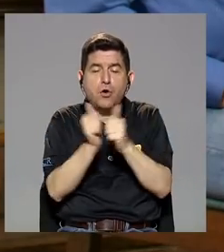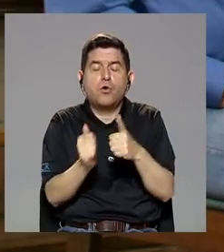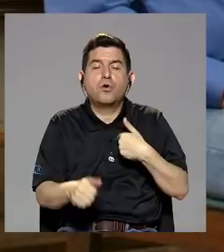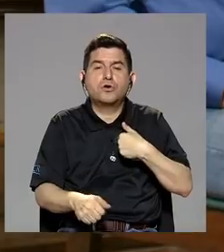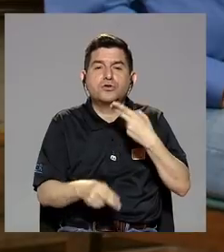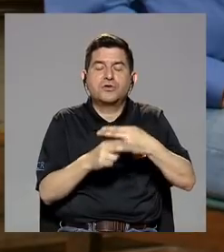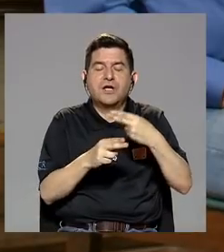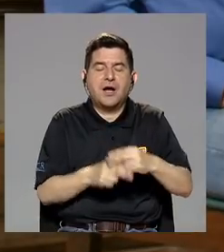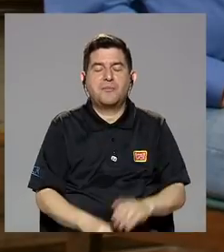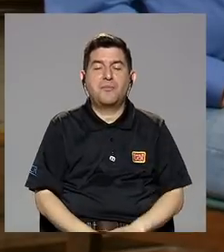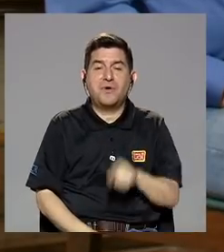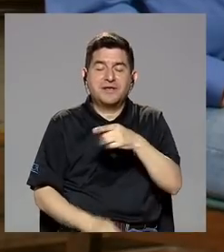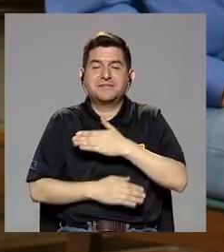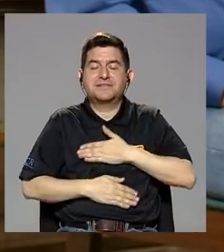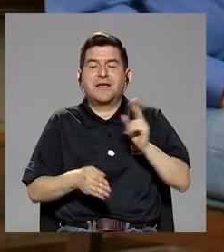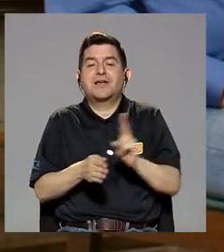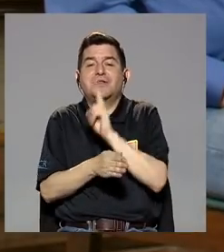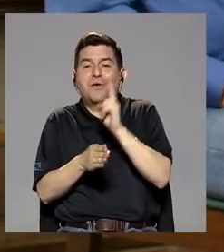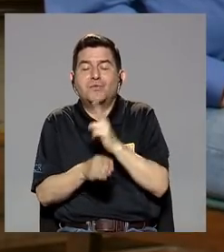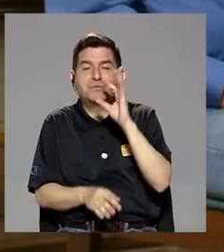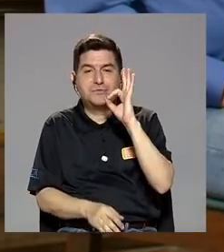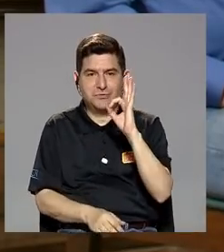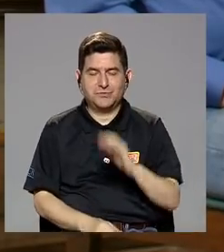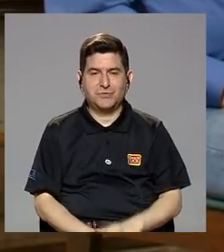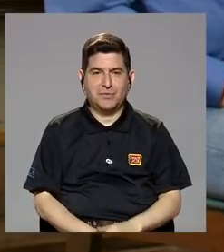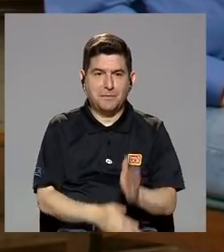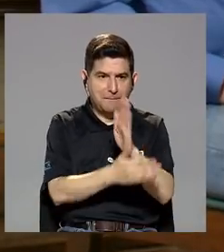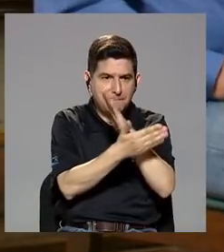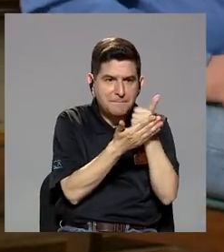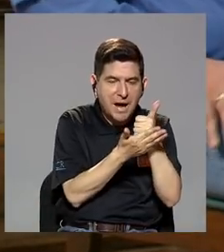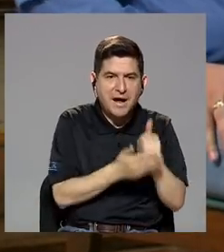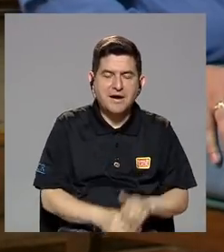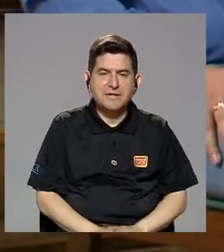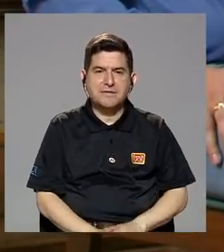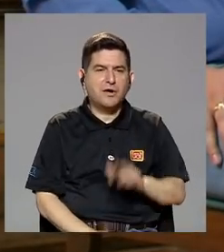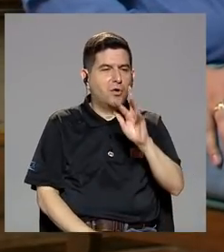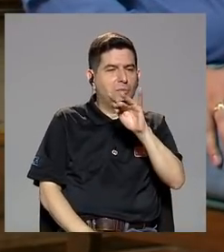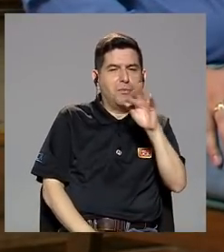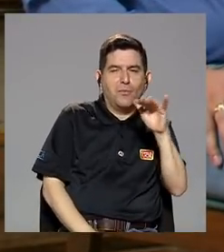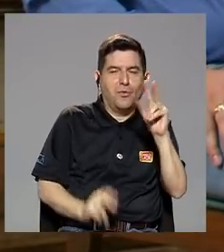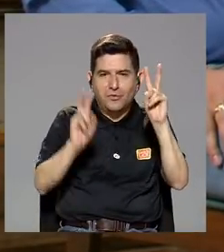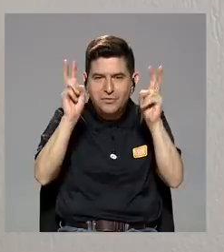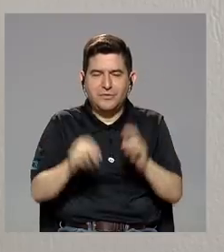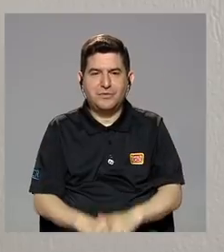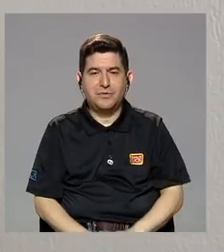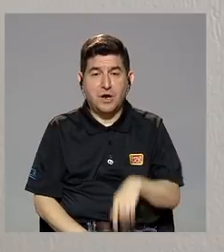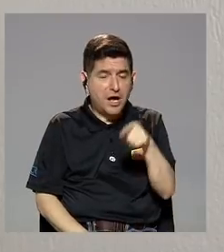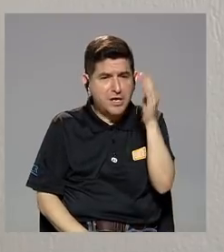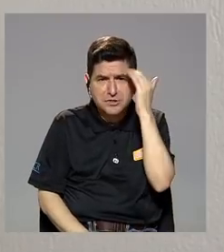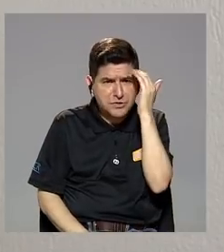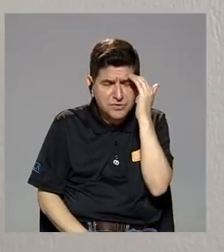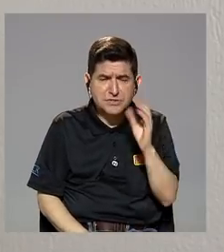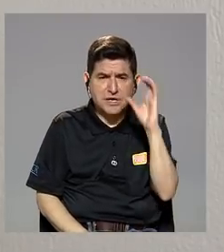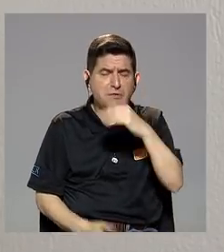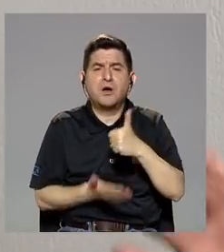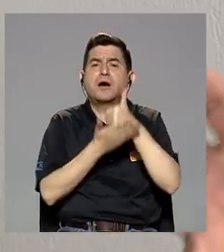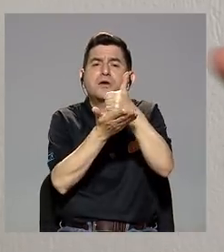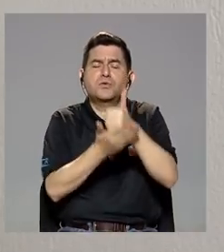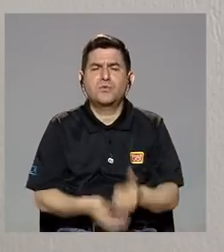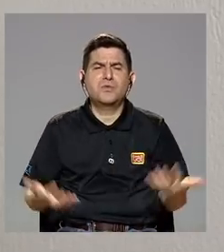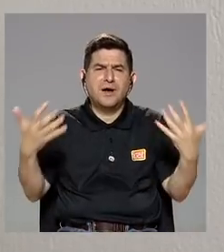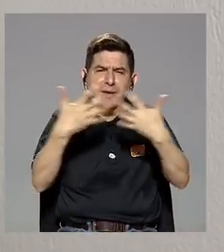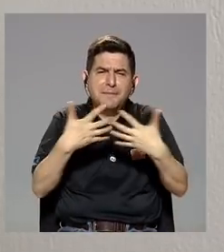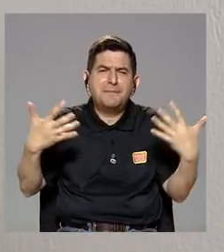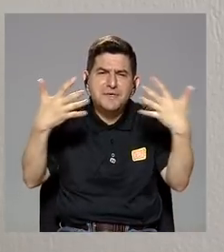lo que yo llamo el ocio útil no por eso había secciones como deletreando como si no sabes busca ayuda o sea